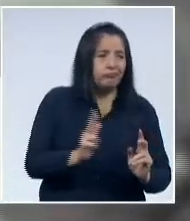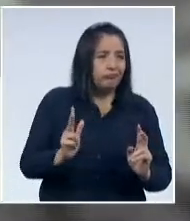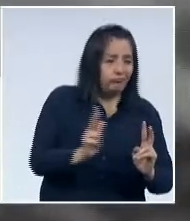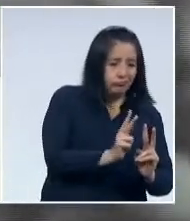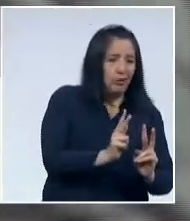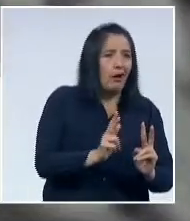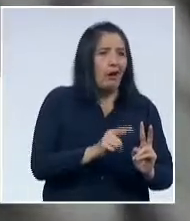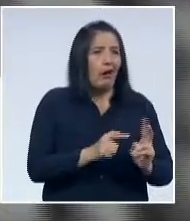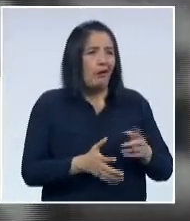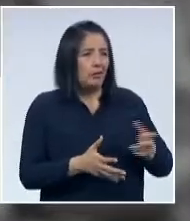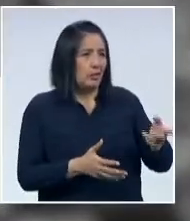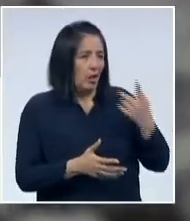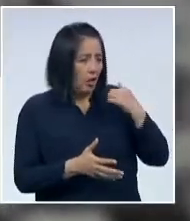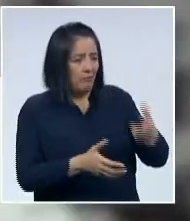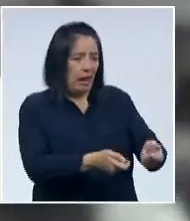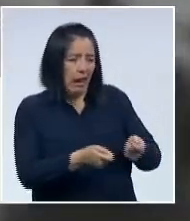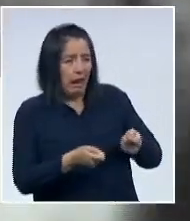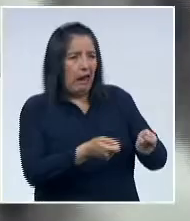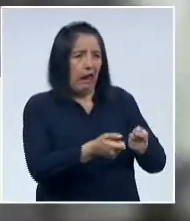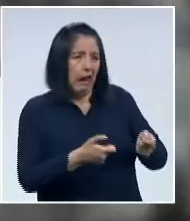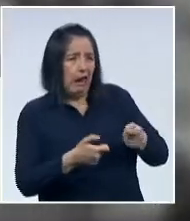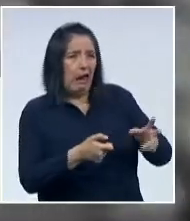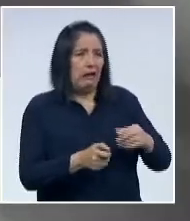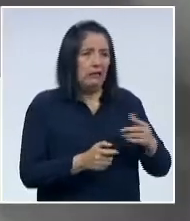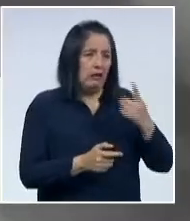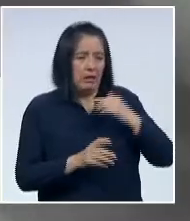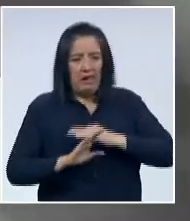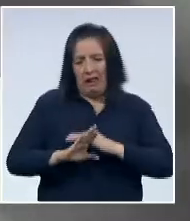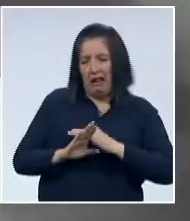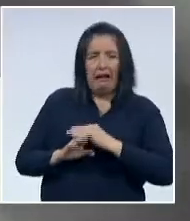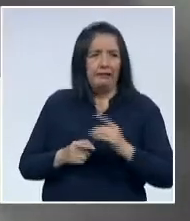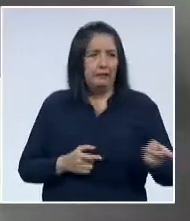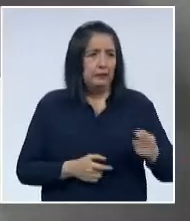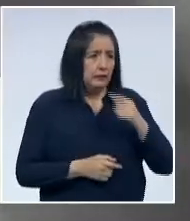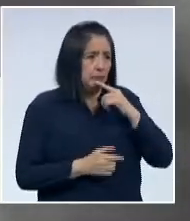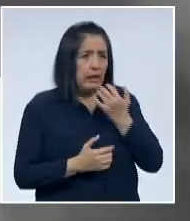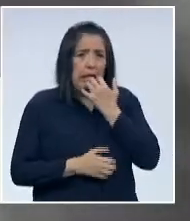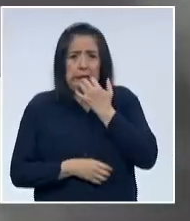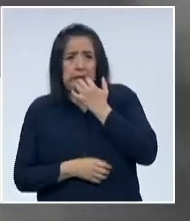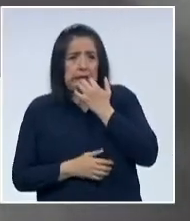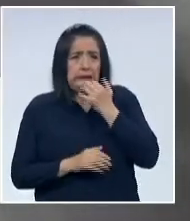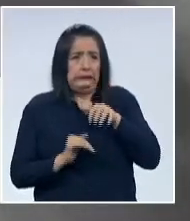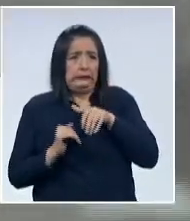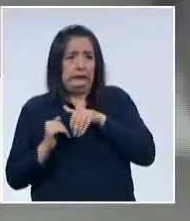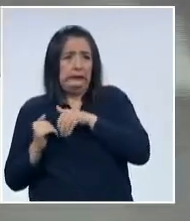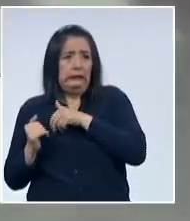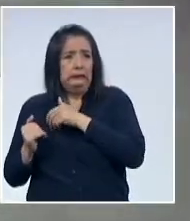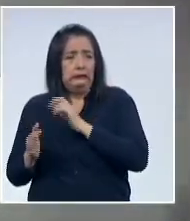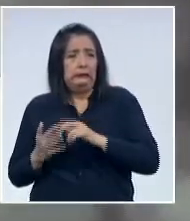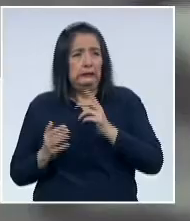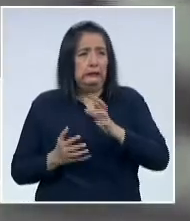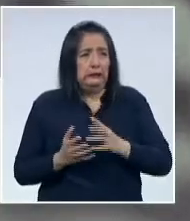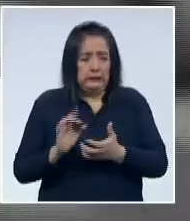delincuentes forcejea contra el hombre, quien trata de poner resistencia, mientras que la mujer asustada corre metros más allá y le lanza